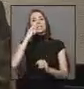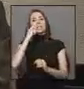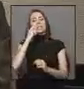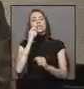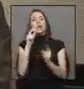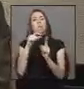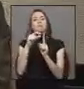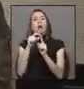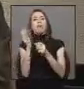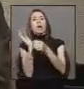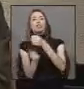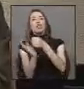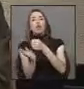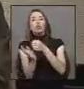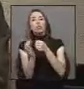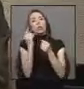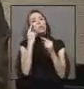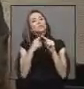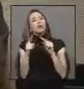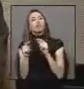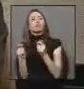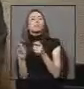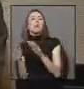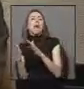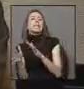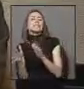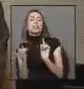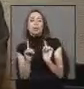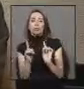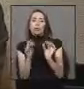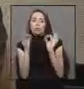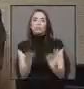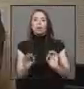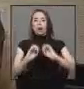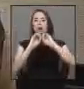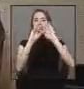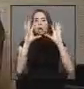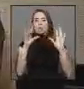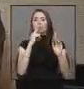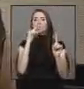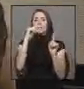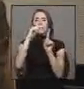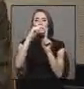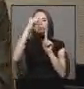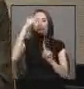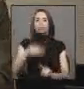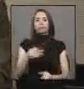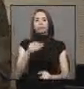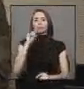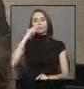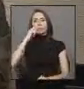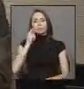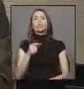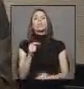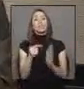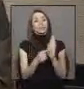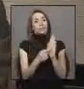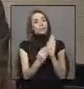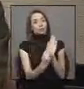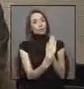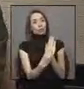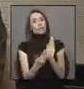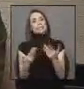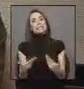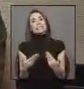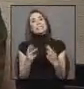tortura y hubiésemos buscado aproximaciones tibias que no definen de manera clara. Por lo tanto, esperamos que esto sirva para